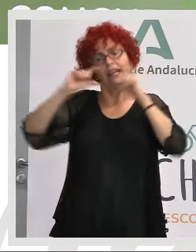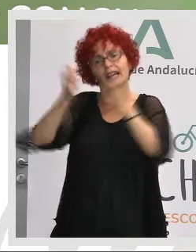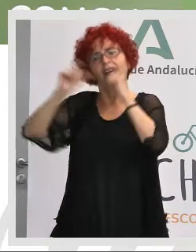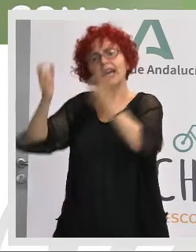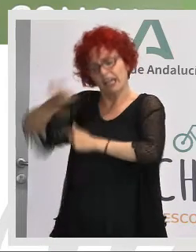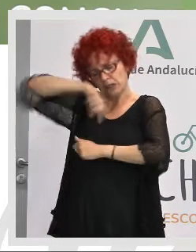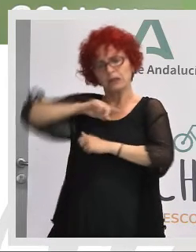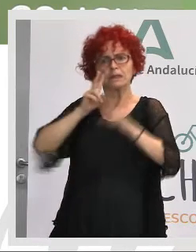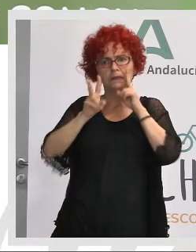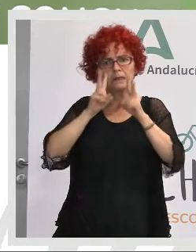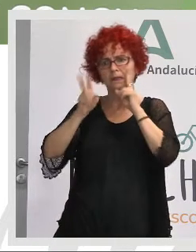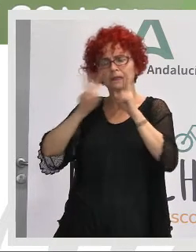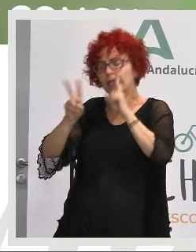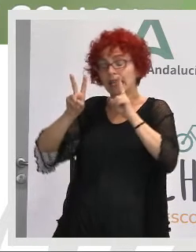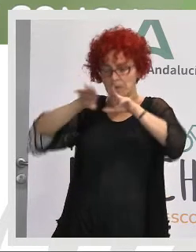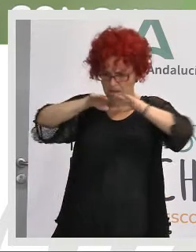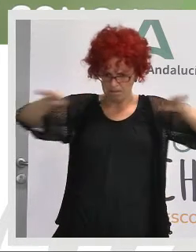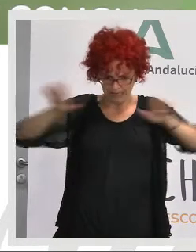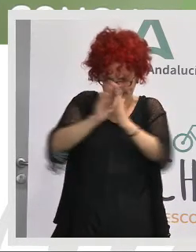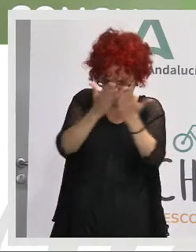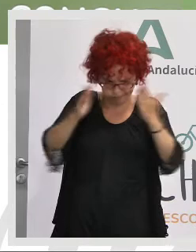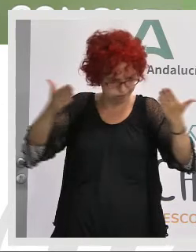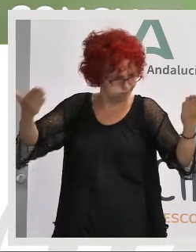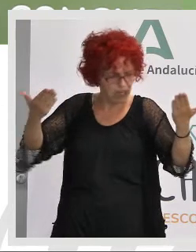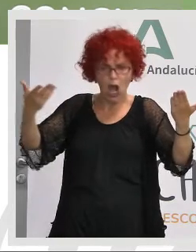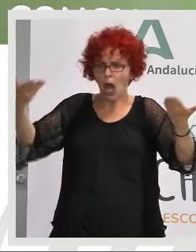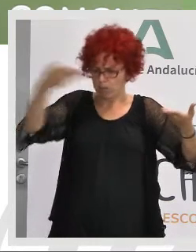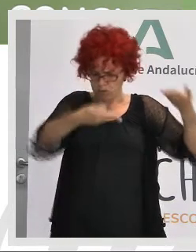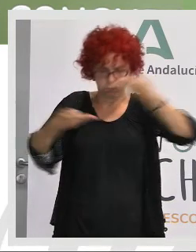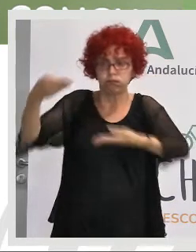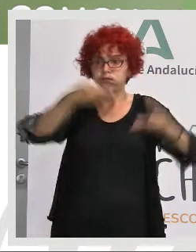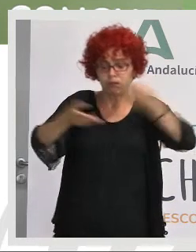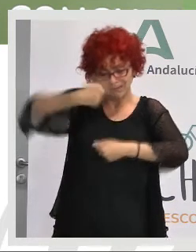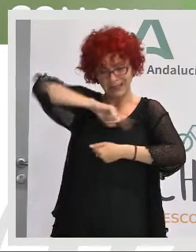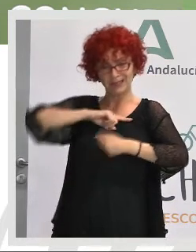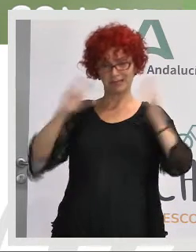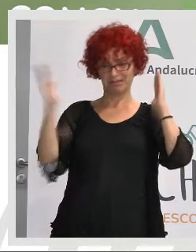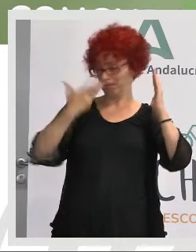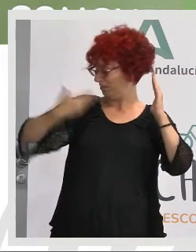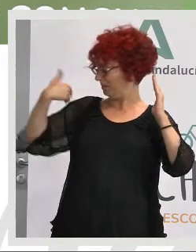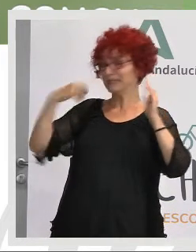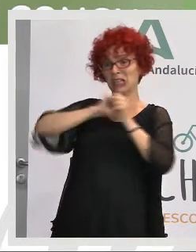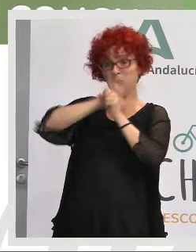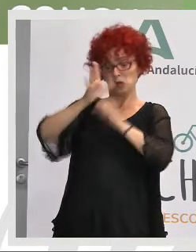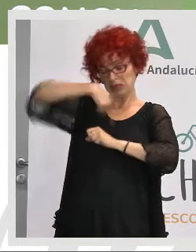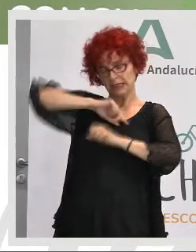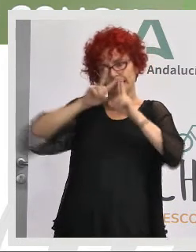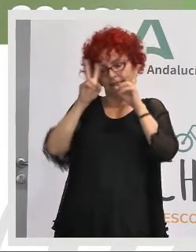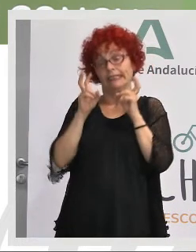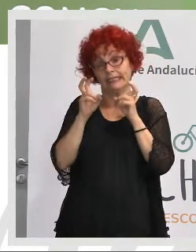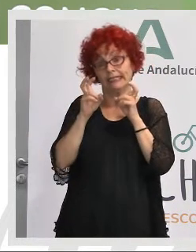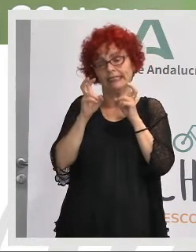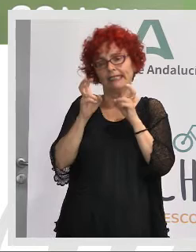penas cabían en la mesa del profesor del aula primero C. Tras la etapa de confinamiento de 2 años, los avances se